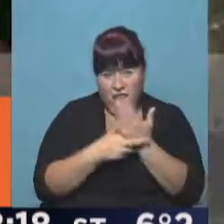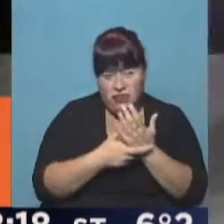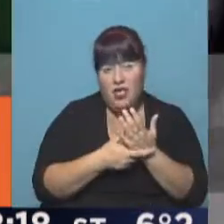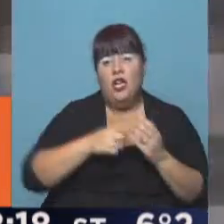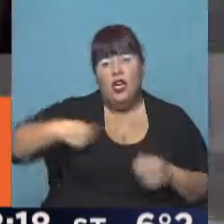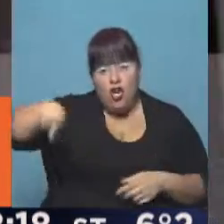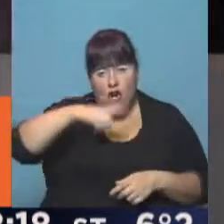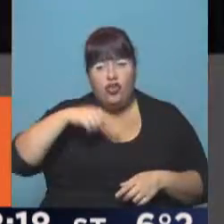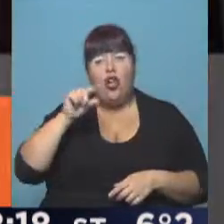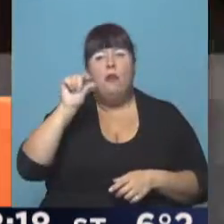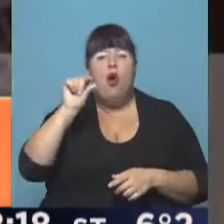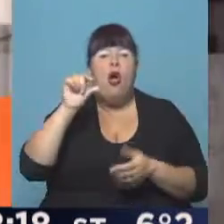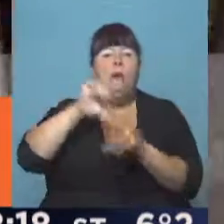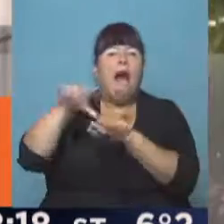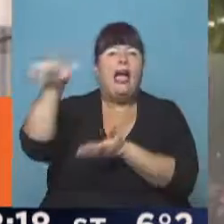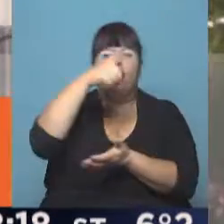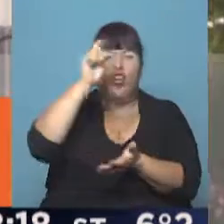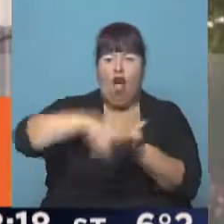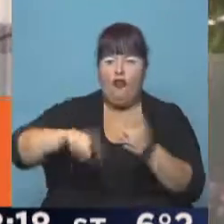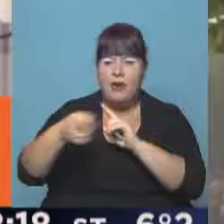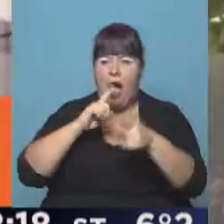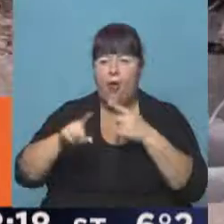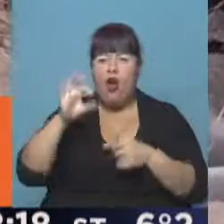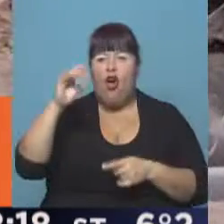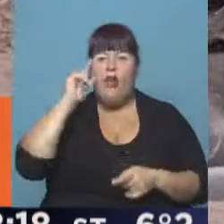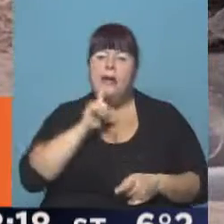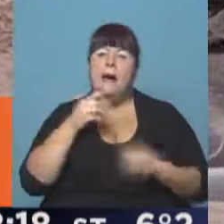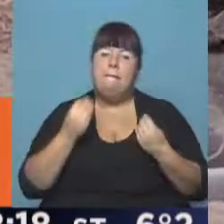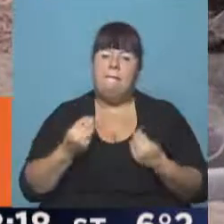seamos de los pocos países que no firmamos un acuerdo con Odebrecht